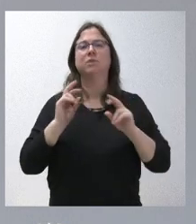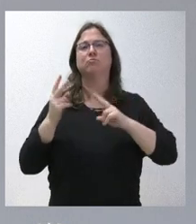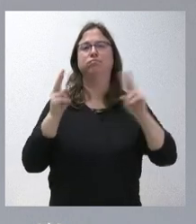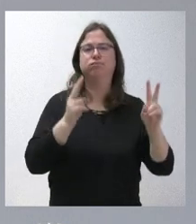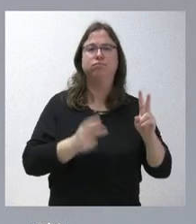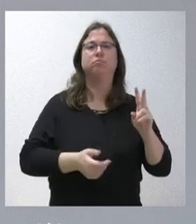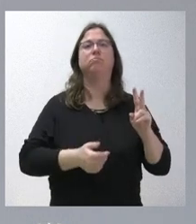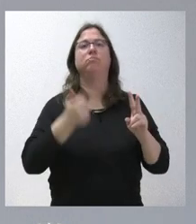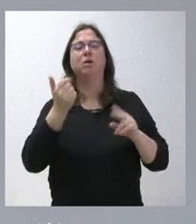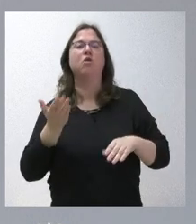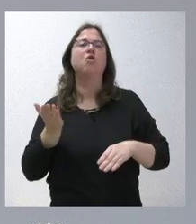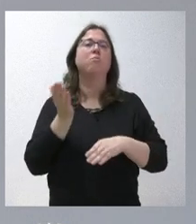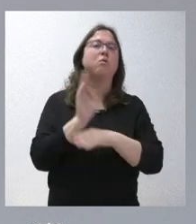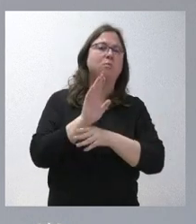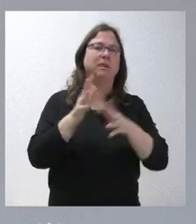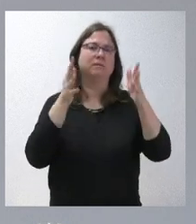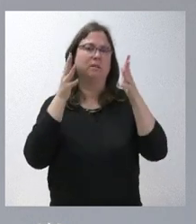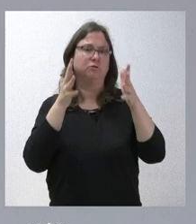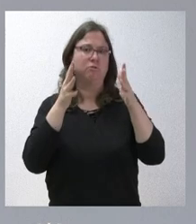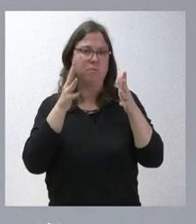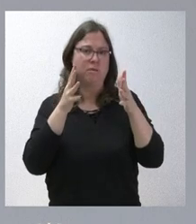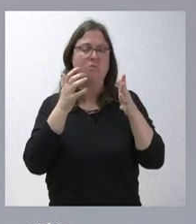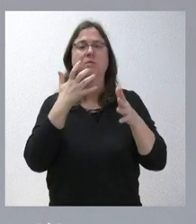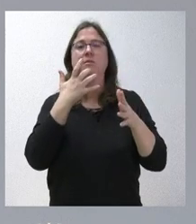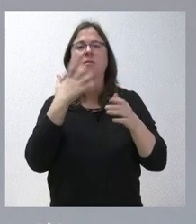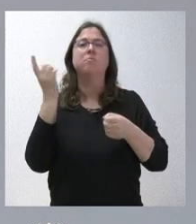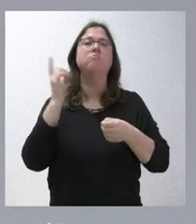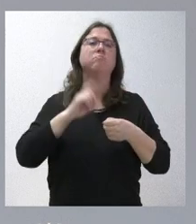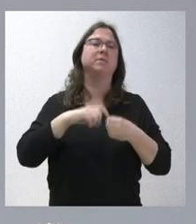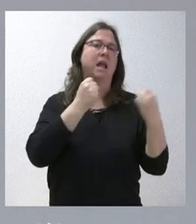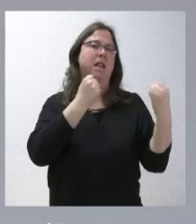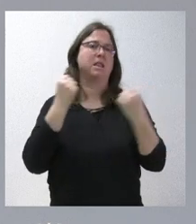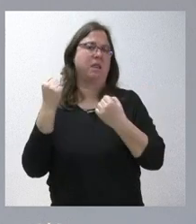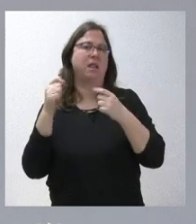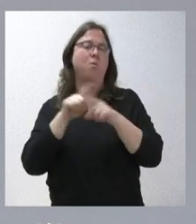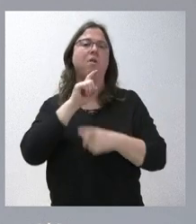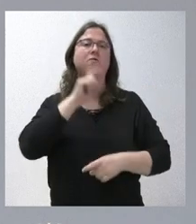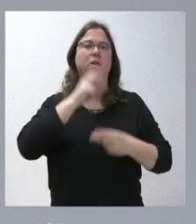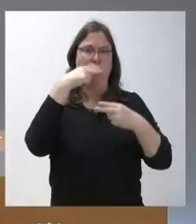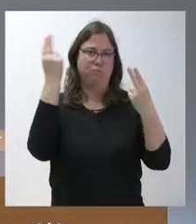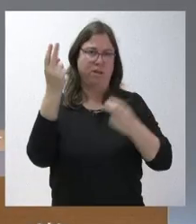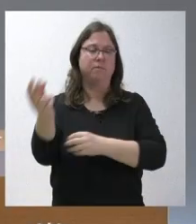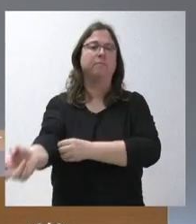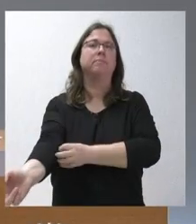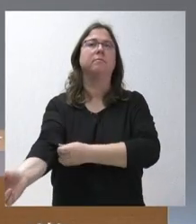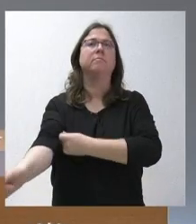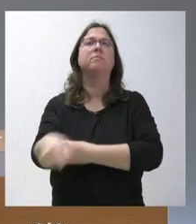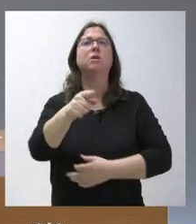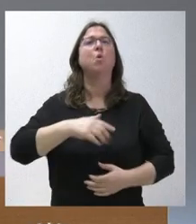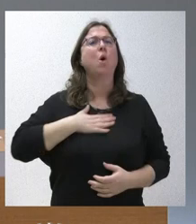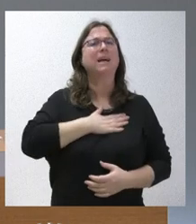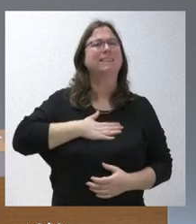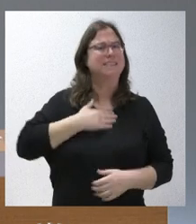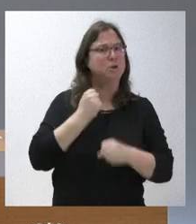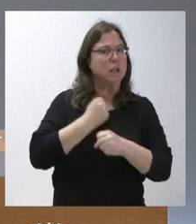a nivel de propuesta y de asesoramiento El hecho de contar con una entidad como es una fundación pública están satisfechos con el trabajo